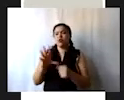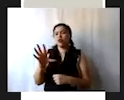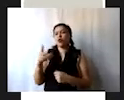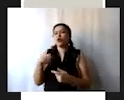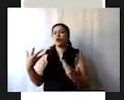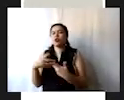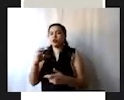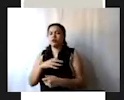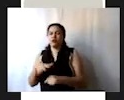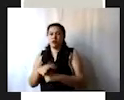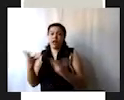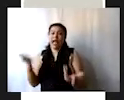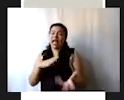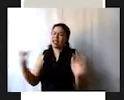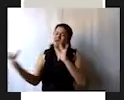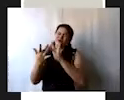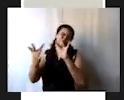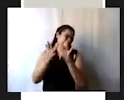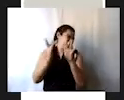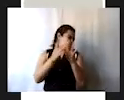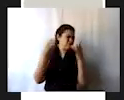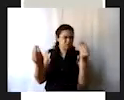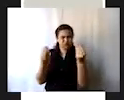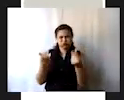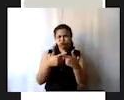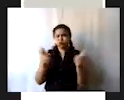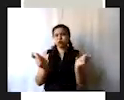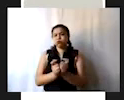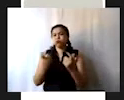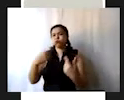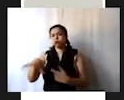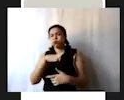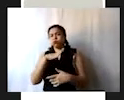Hay muchas redes, muchos grupos que se van a encontrar en